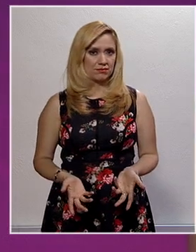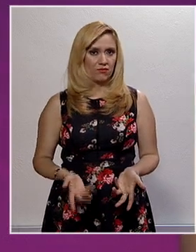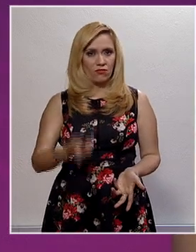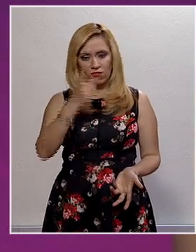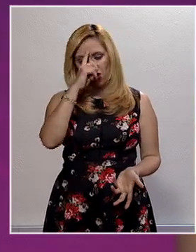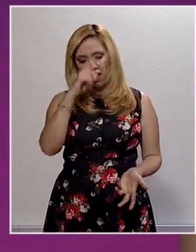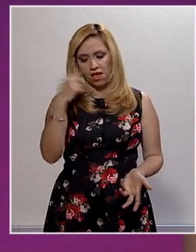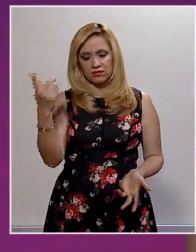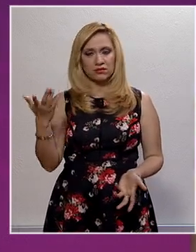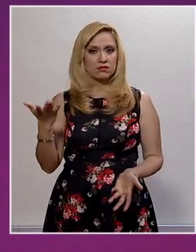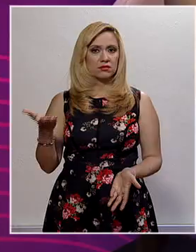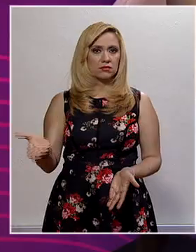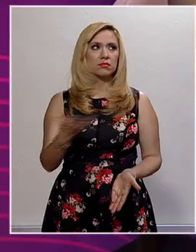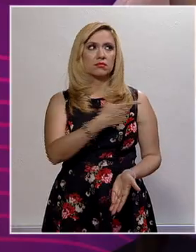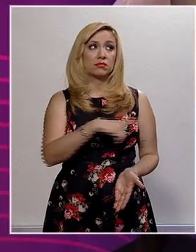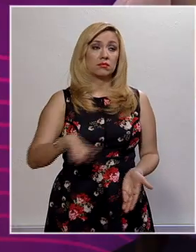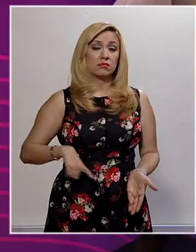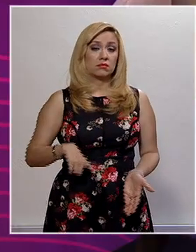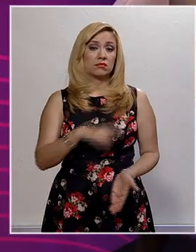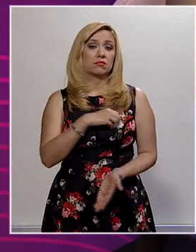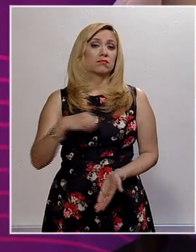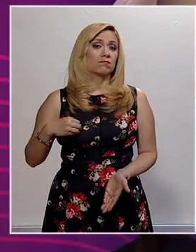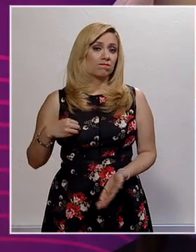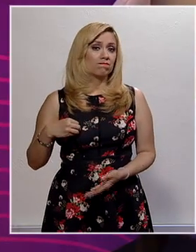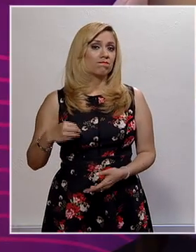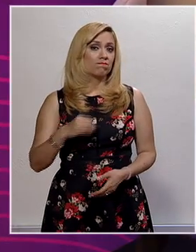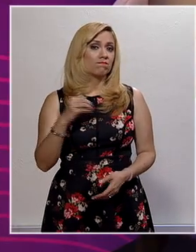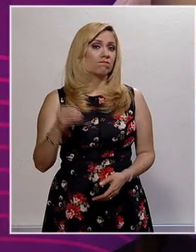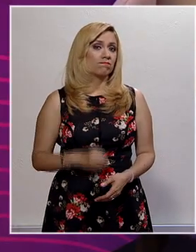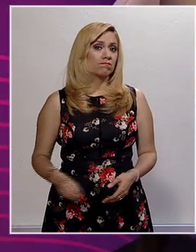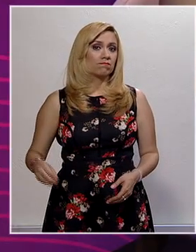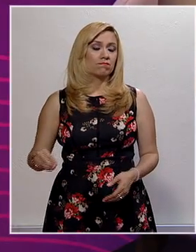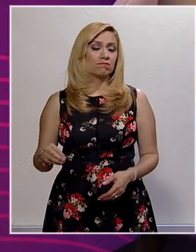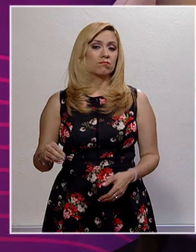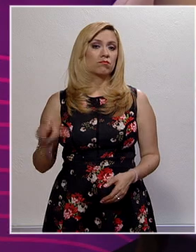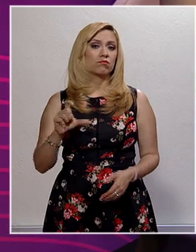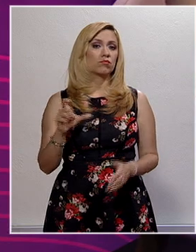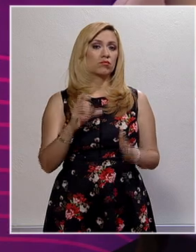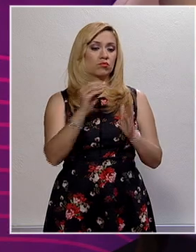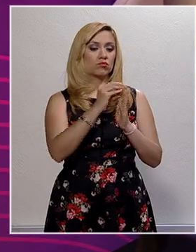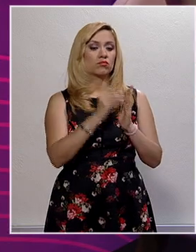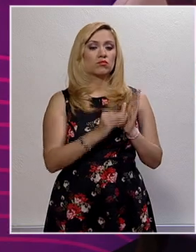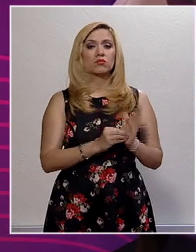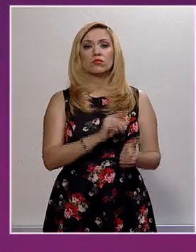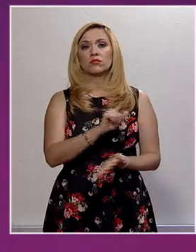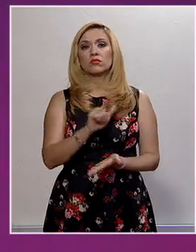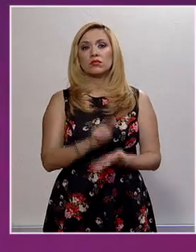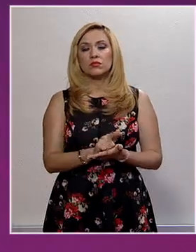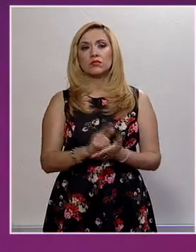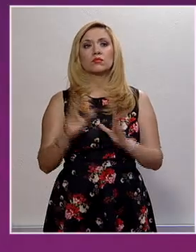el Estado tiene obligaciones adicionales cuando está creando su marco jurídico, cuando está